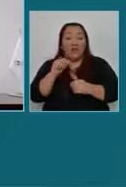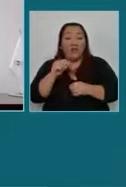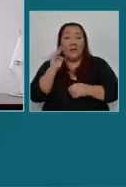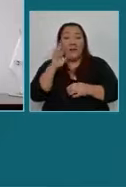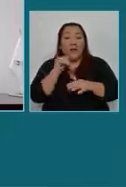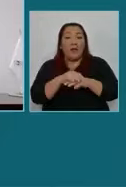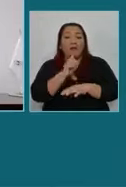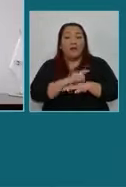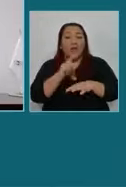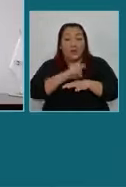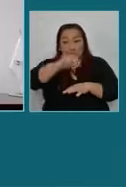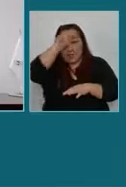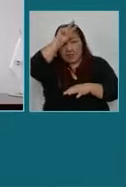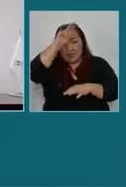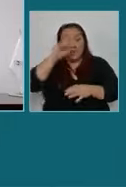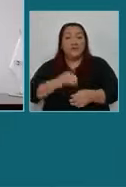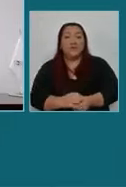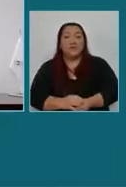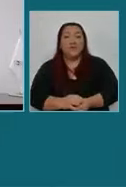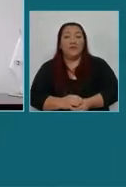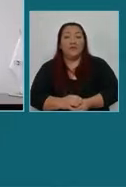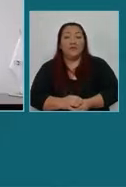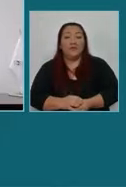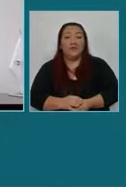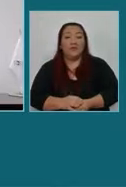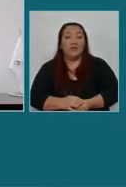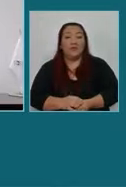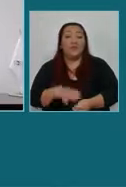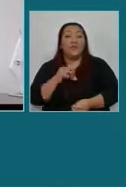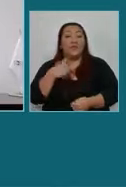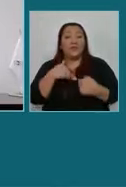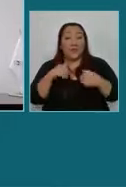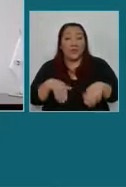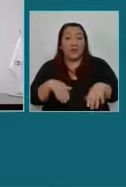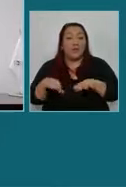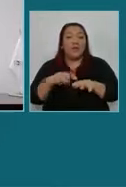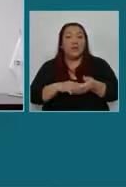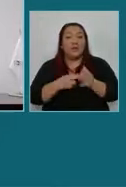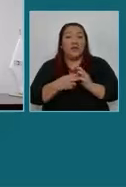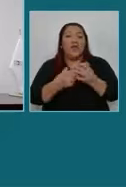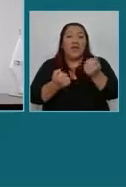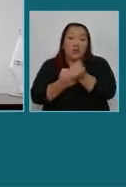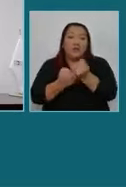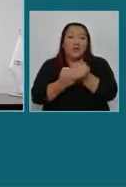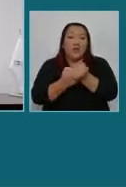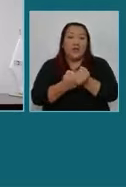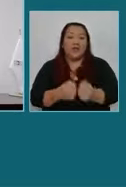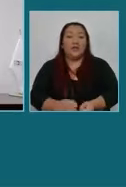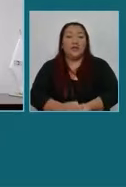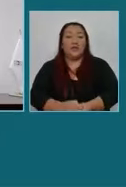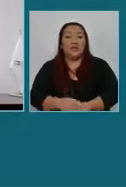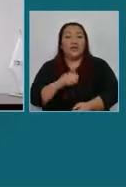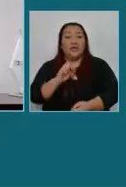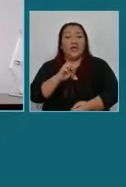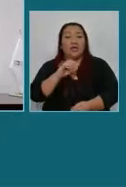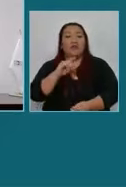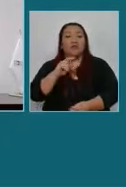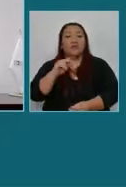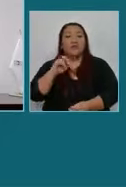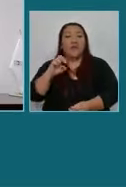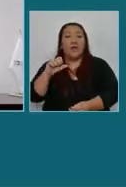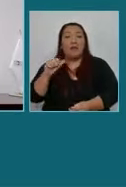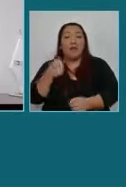Desarrollo del Perú, y desde acá nosotros lo que hacemos es apoyar al ecosistema de innovación